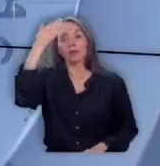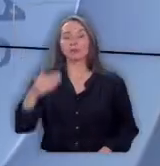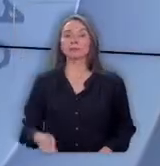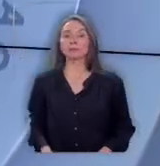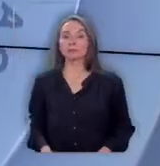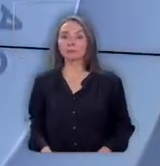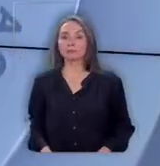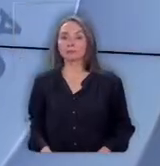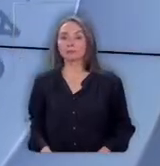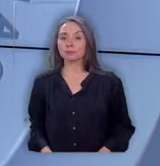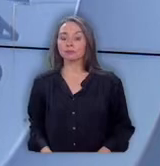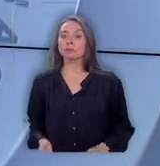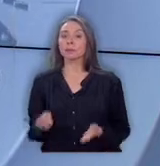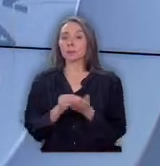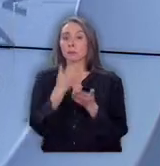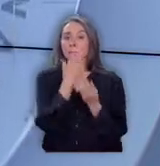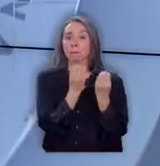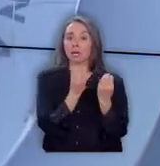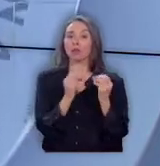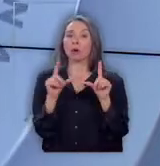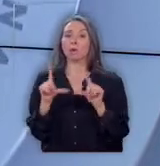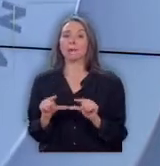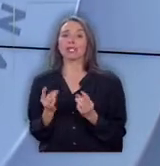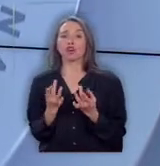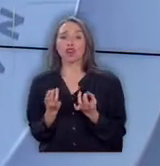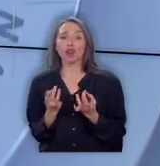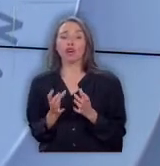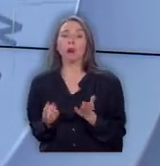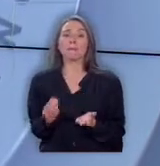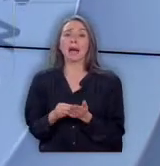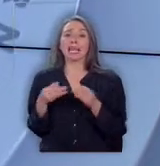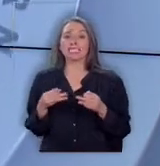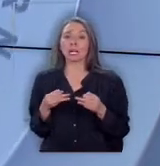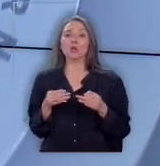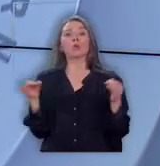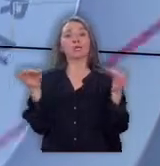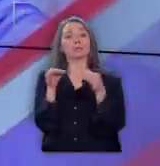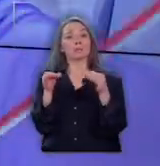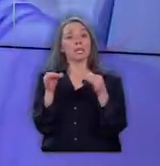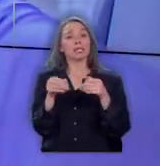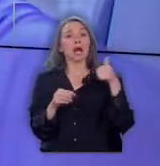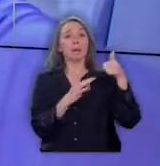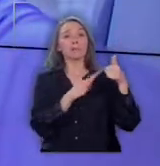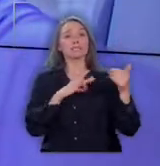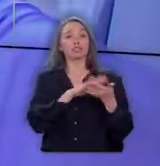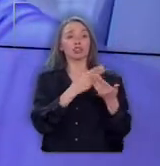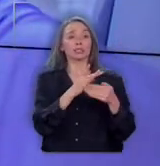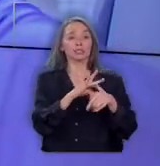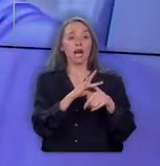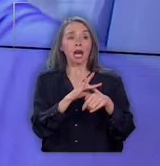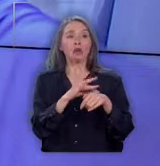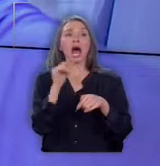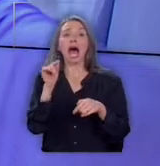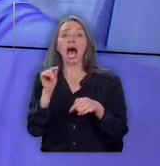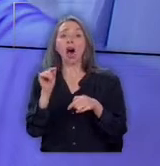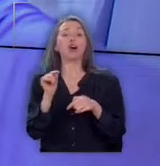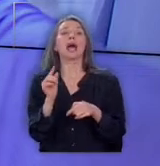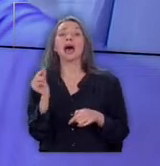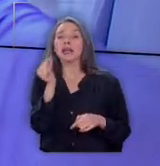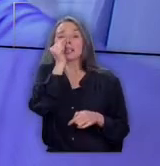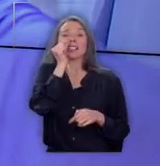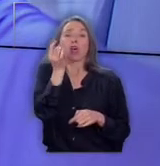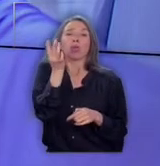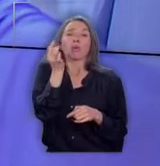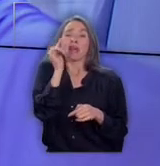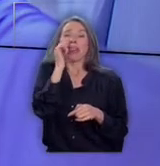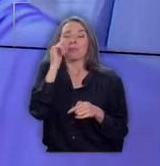días más eficiente menos doloroso más seguro son los argumentos que entregó la autoridad sanitaria para incorporar los tests de saliva